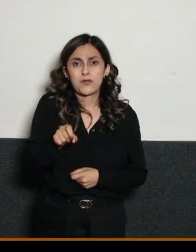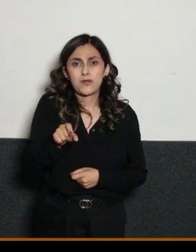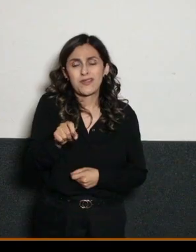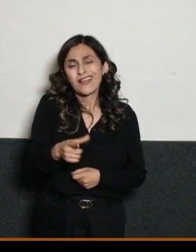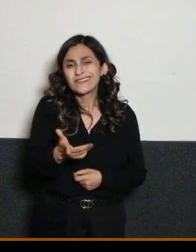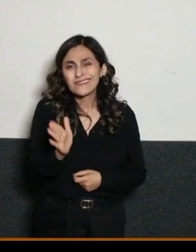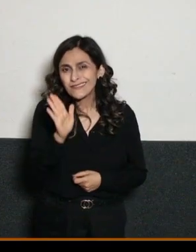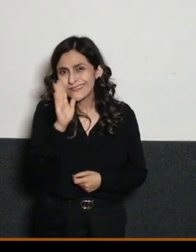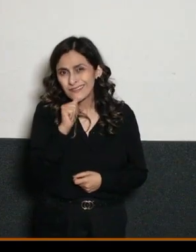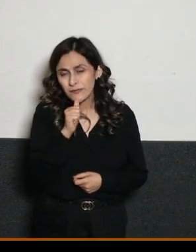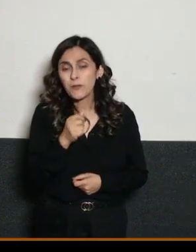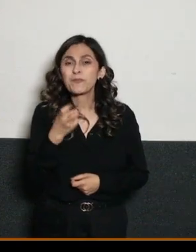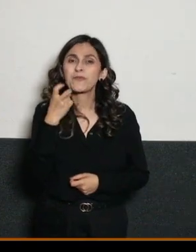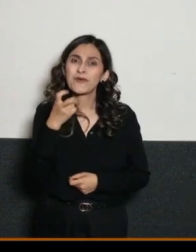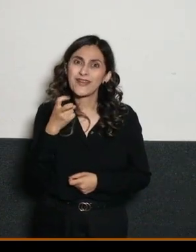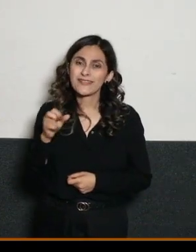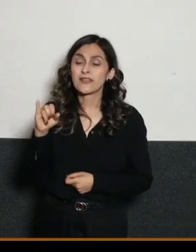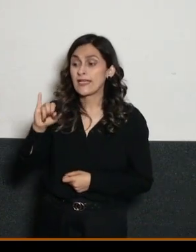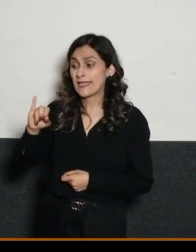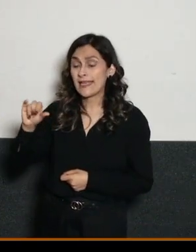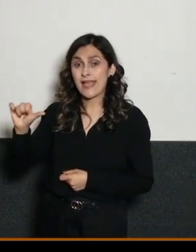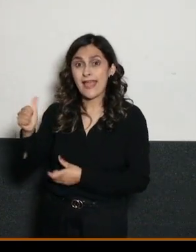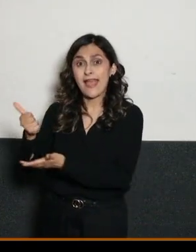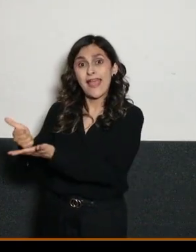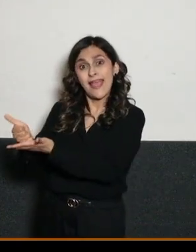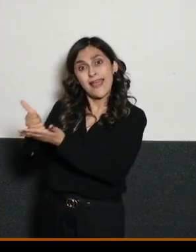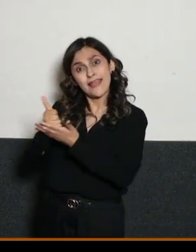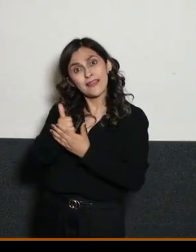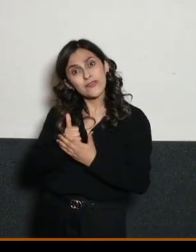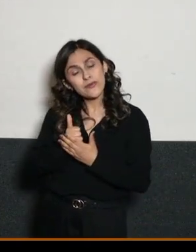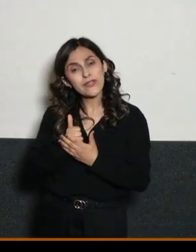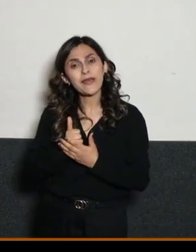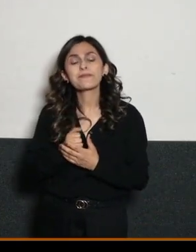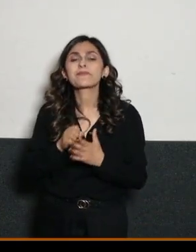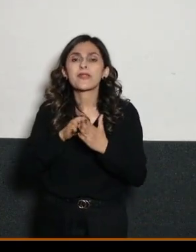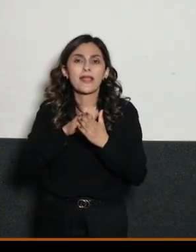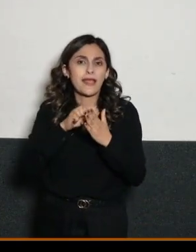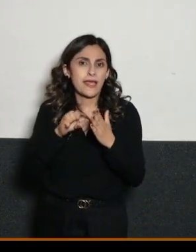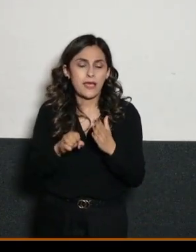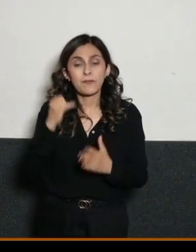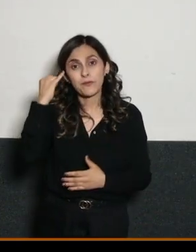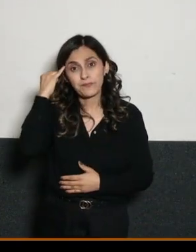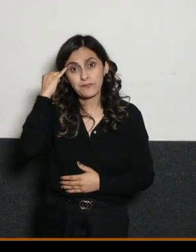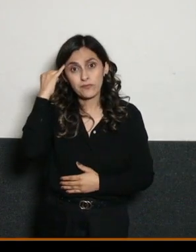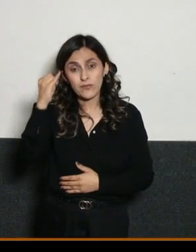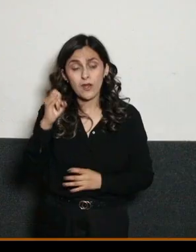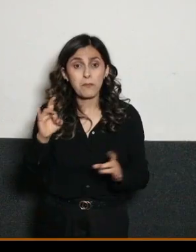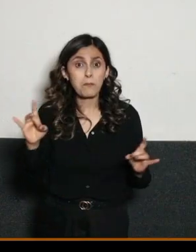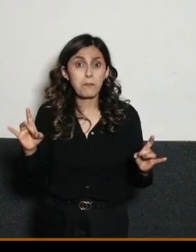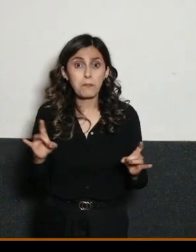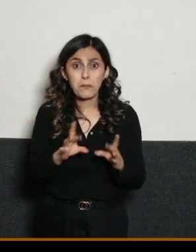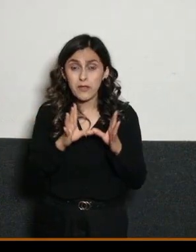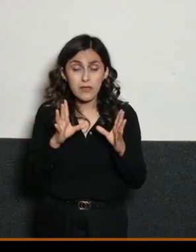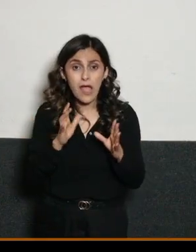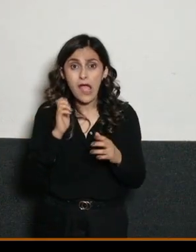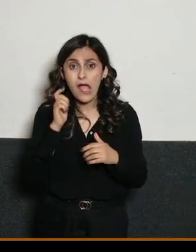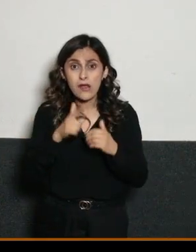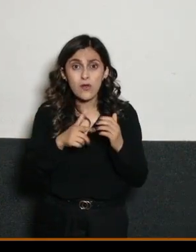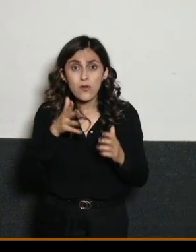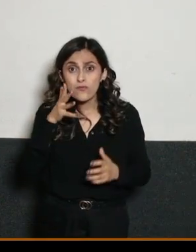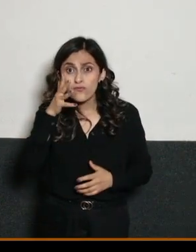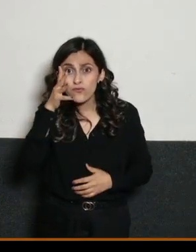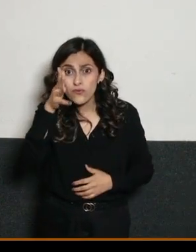la inteligencia artificial nos ayuda a entender qué podemos hacer en esta idea de la prescripción y de la predicción.